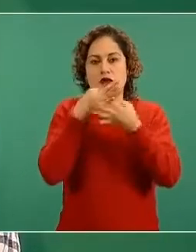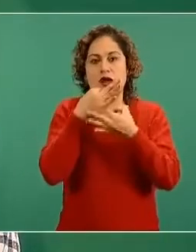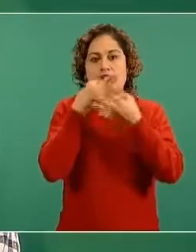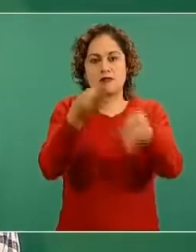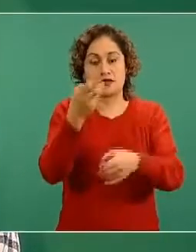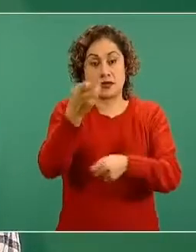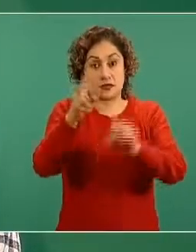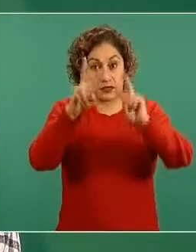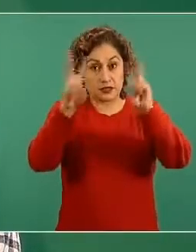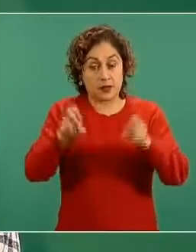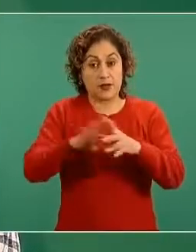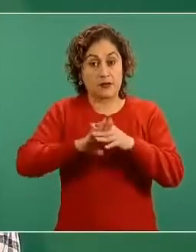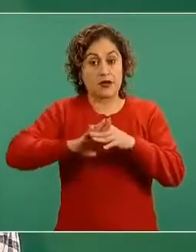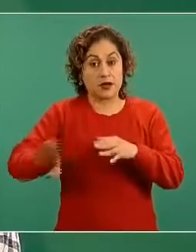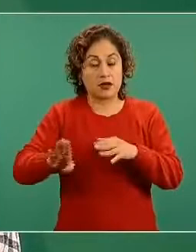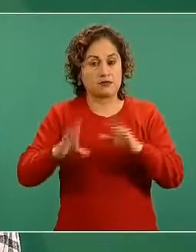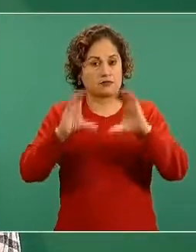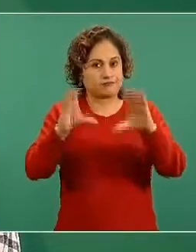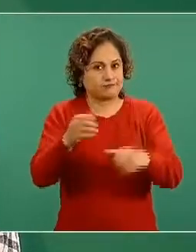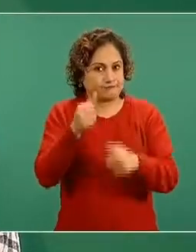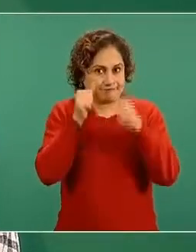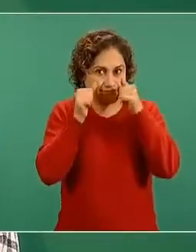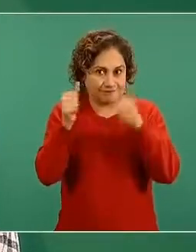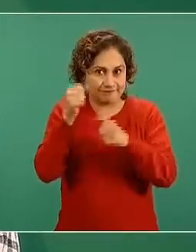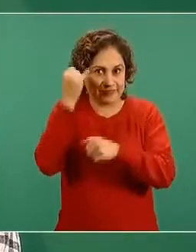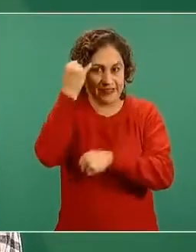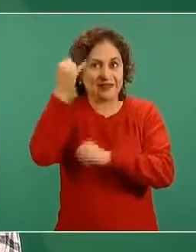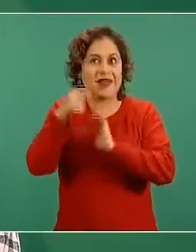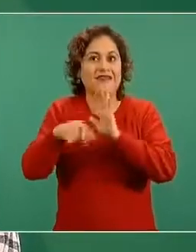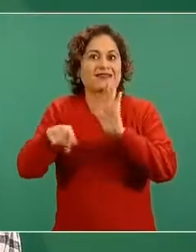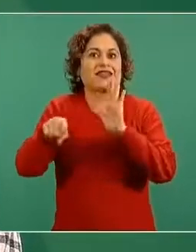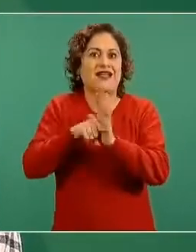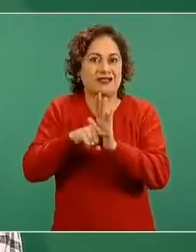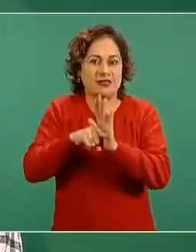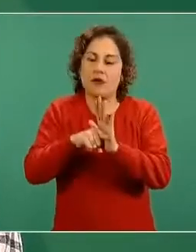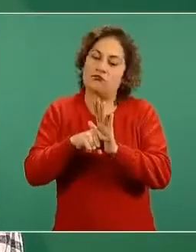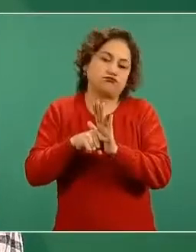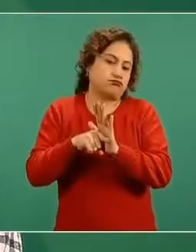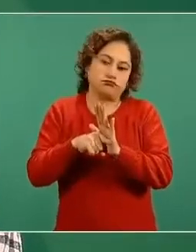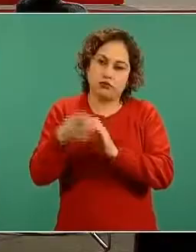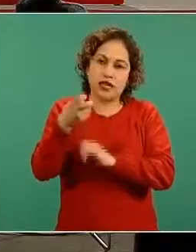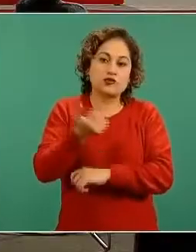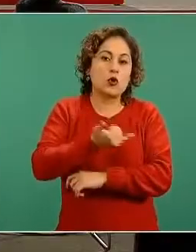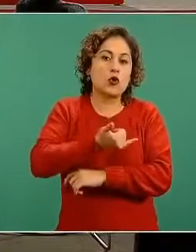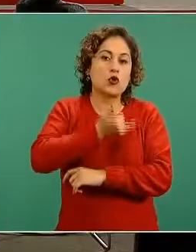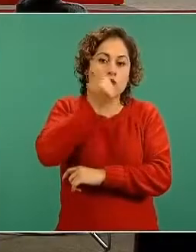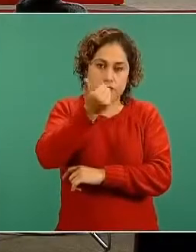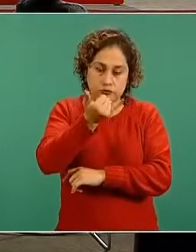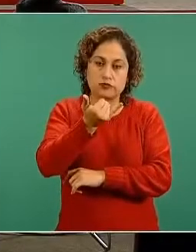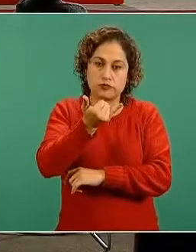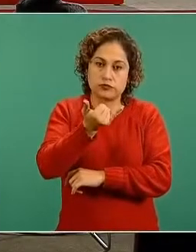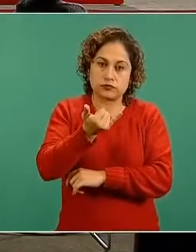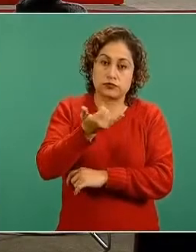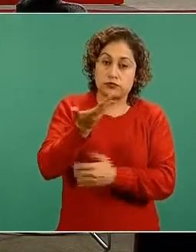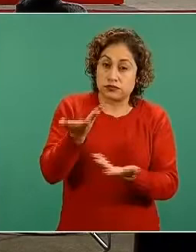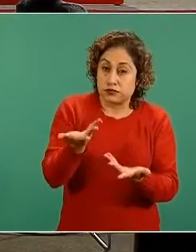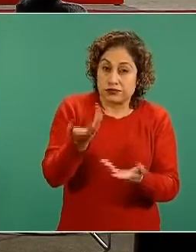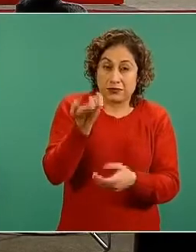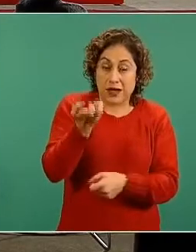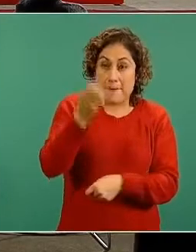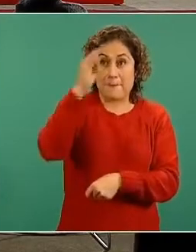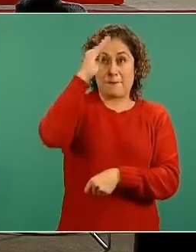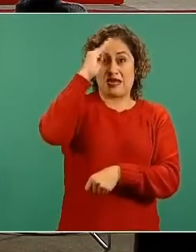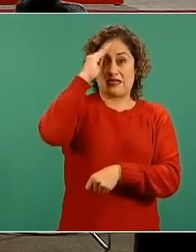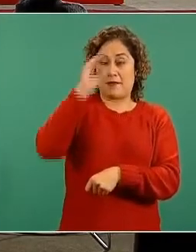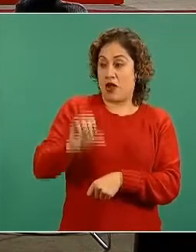que es desde luego una equivocación considerar a las personas extranjeras, por el